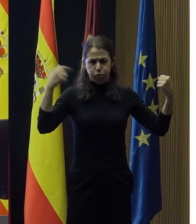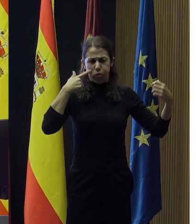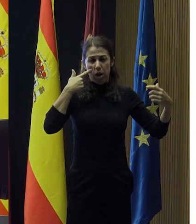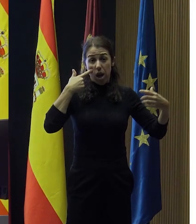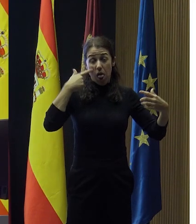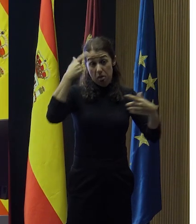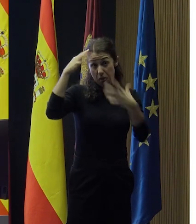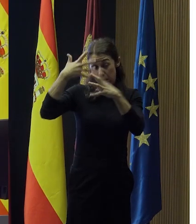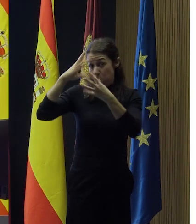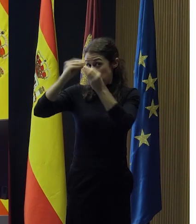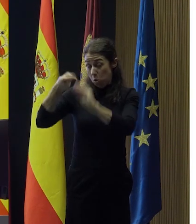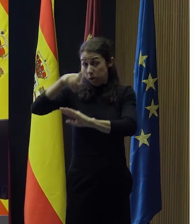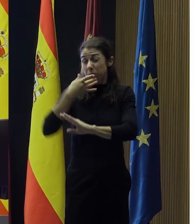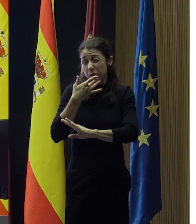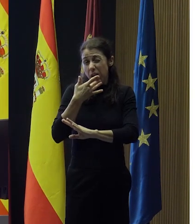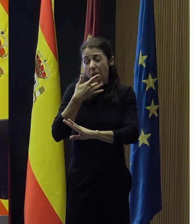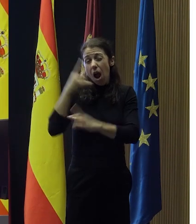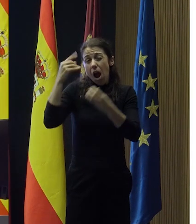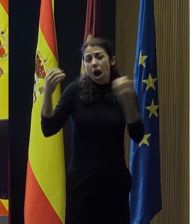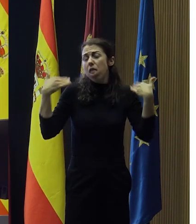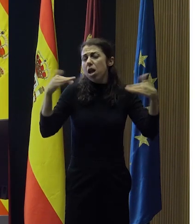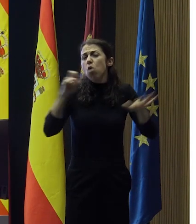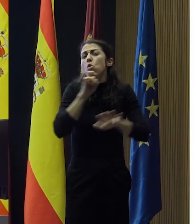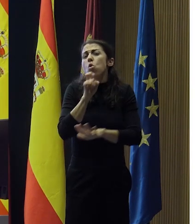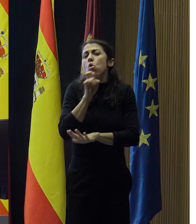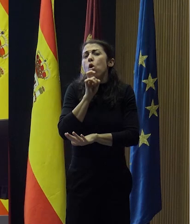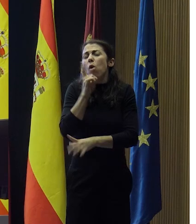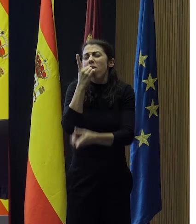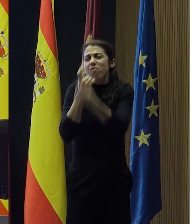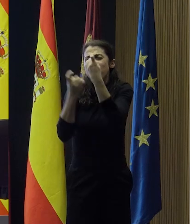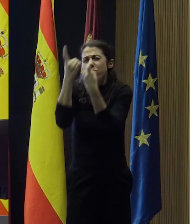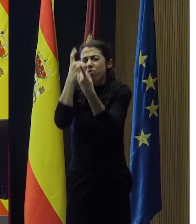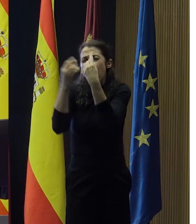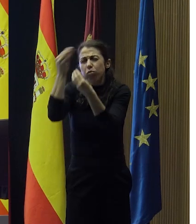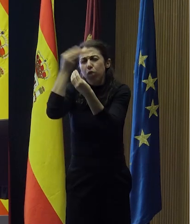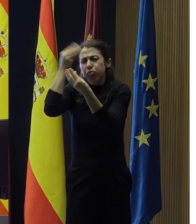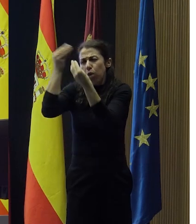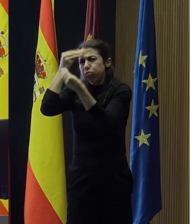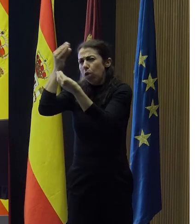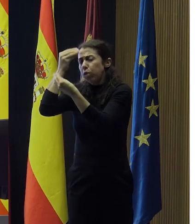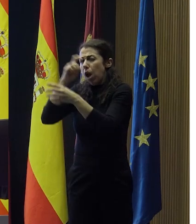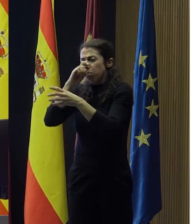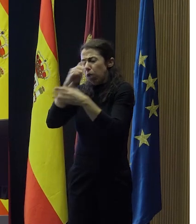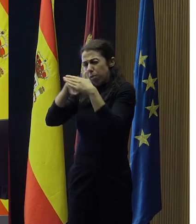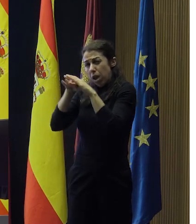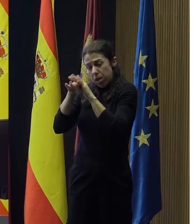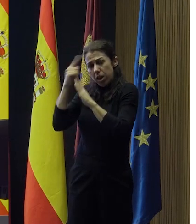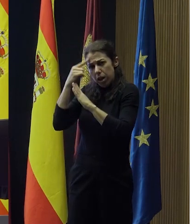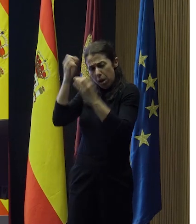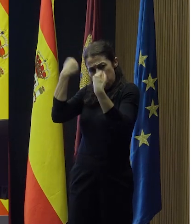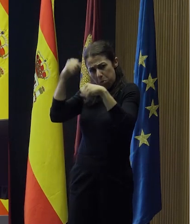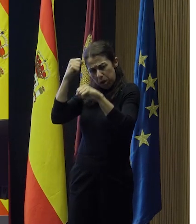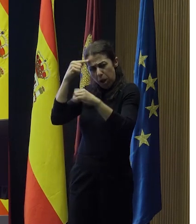la forma de entrenarlo es dándole información nueva para que codifique esa información y la retenga. Es decir, hay que entrenar la